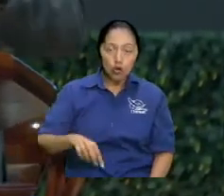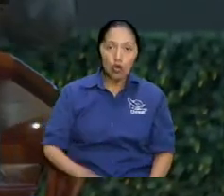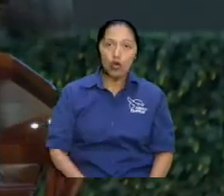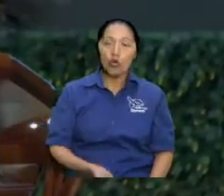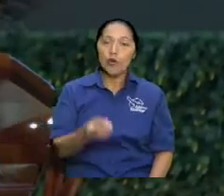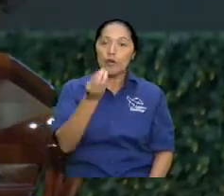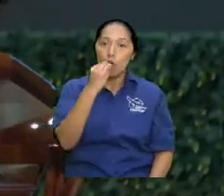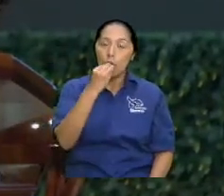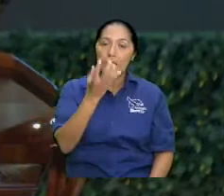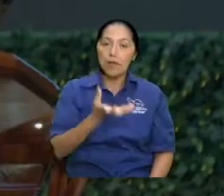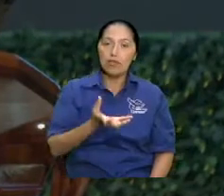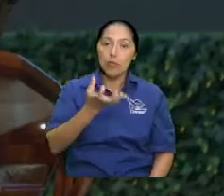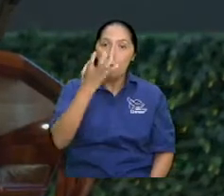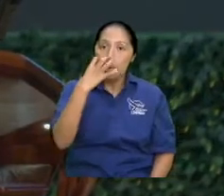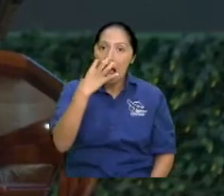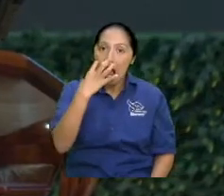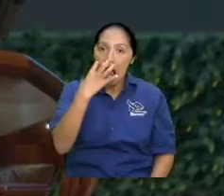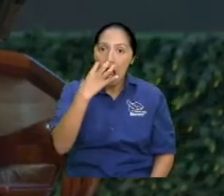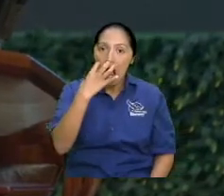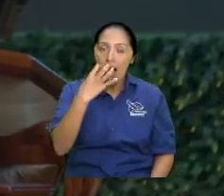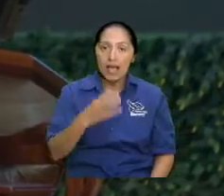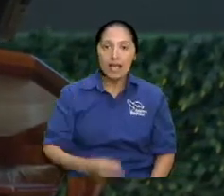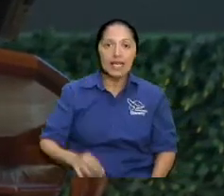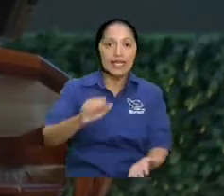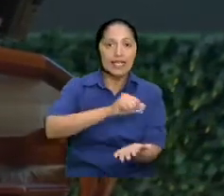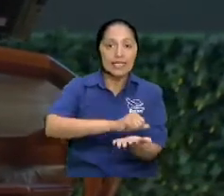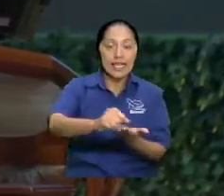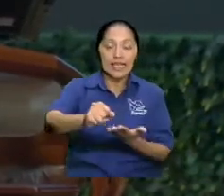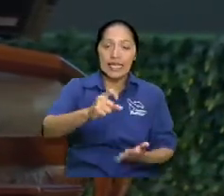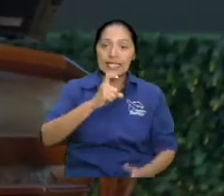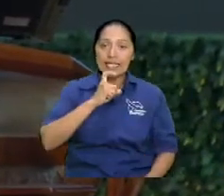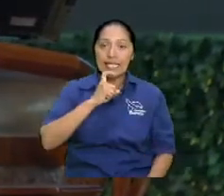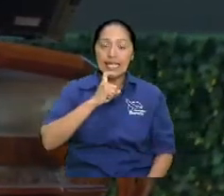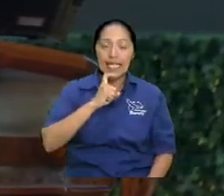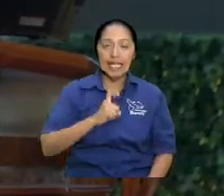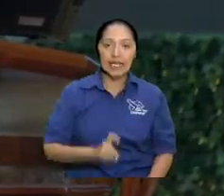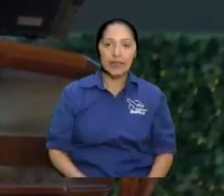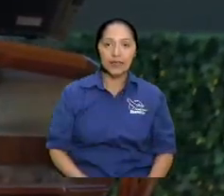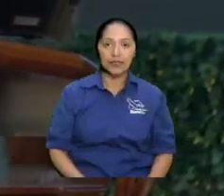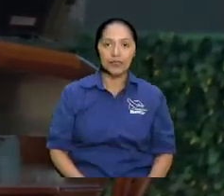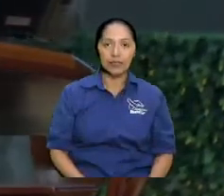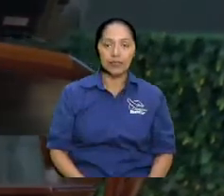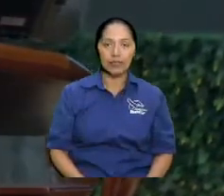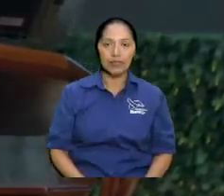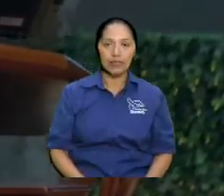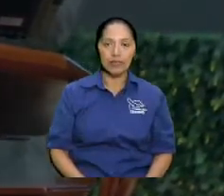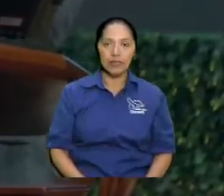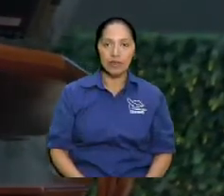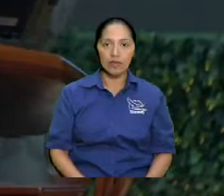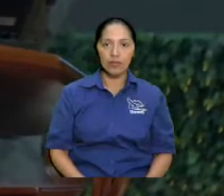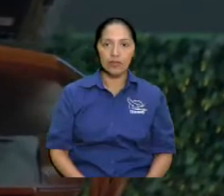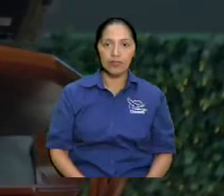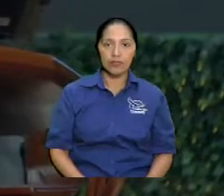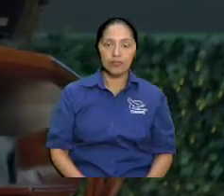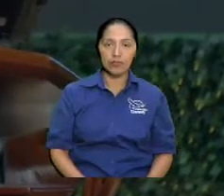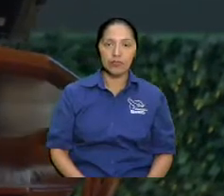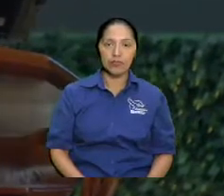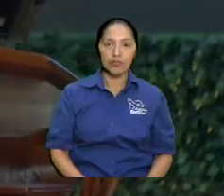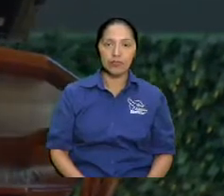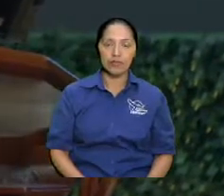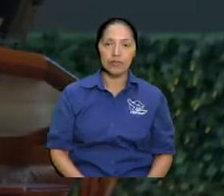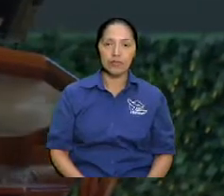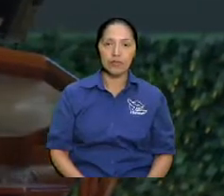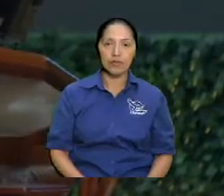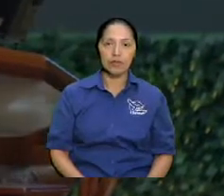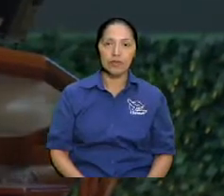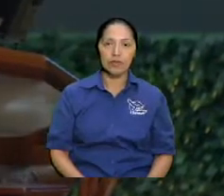¿Cuántos van a comer del pan de la Santa Cena? Amén. Ahorita no me va a venir, no, hermano, que el pan contiene no sé qué y que hace